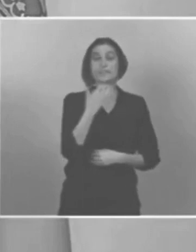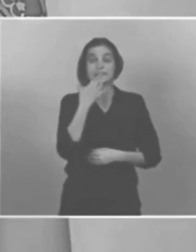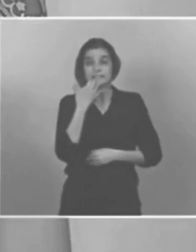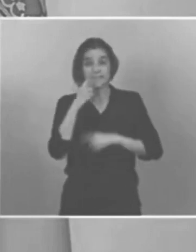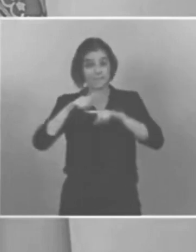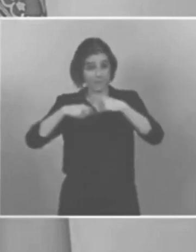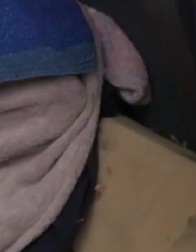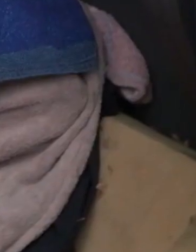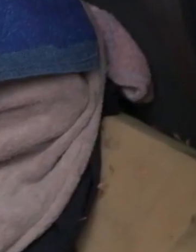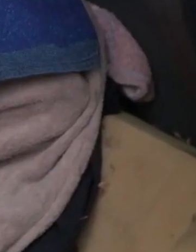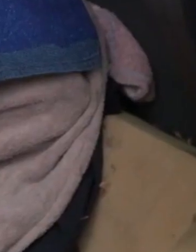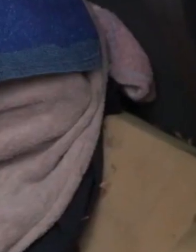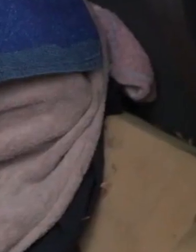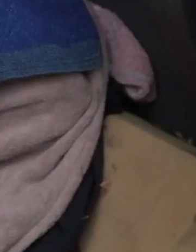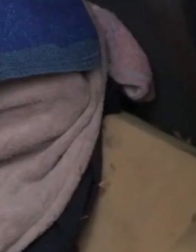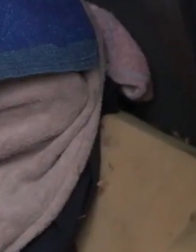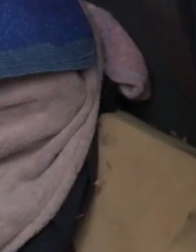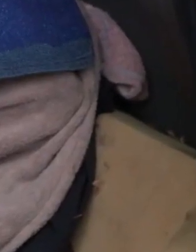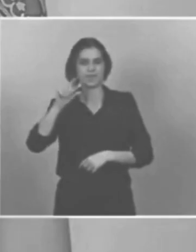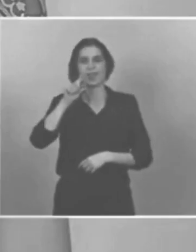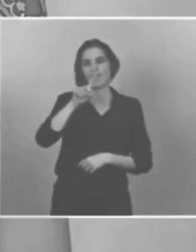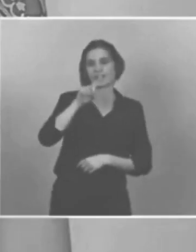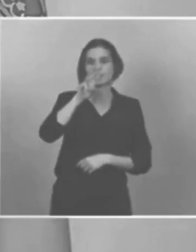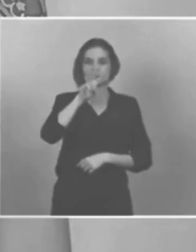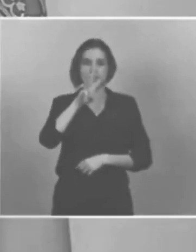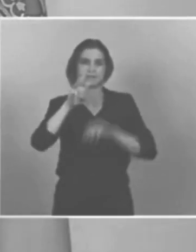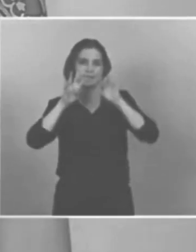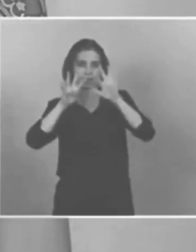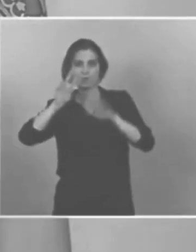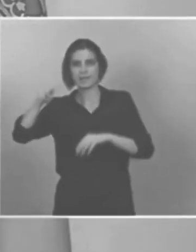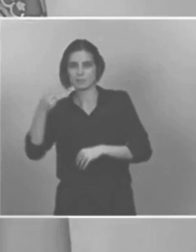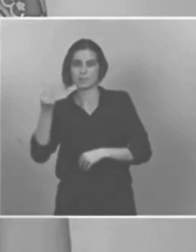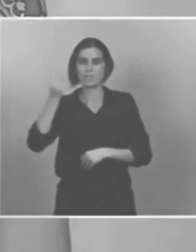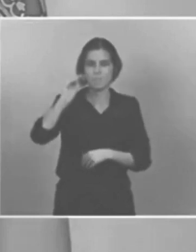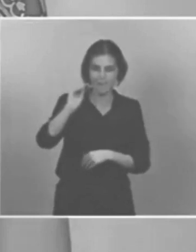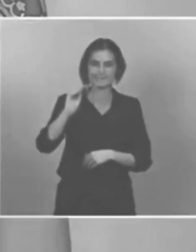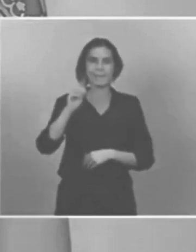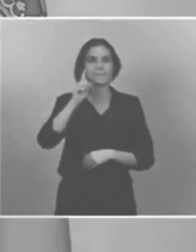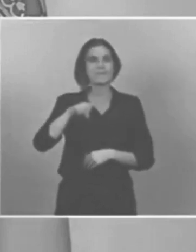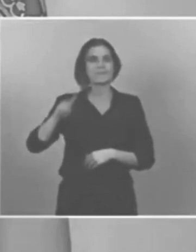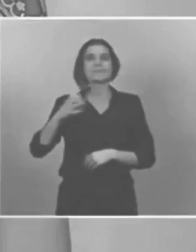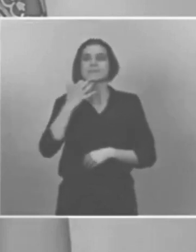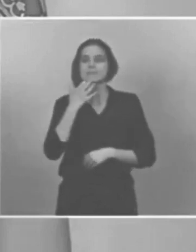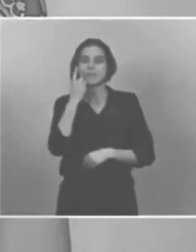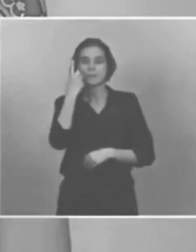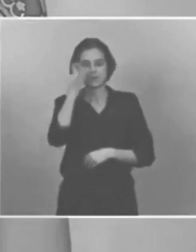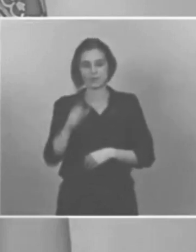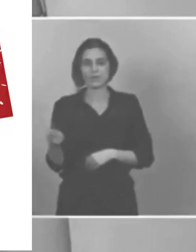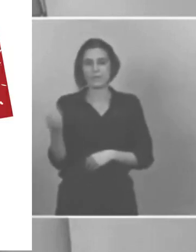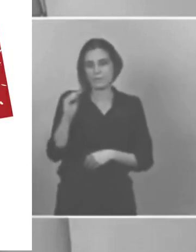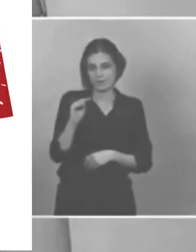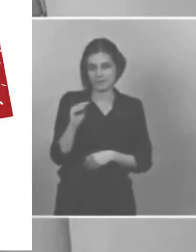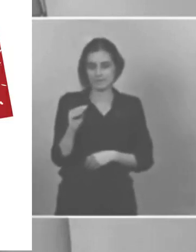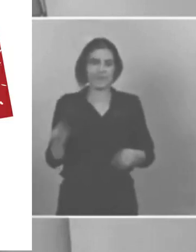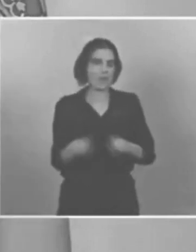Un estado de derecho no puede permitir la indigencia, y esta medida va destinada a ello. Ni más ni menos. Hubiera bastado que, en lugar